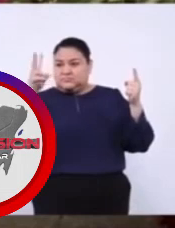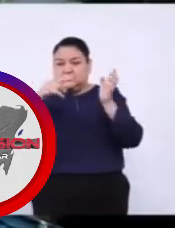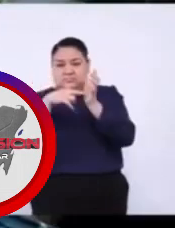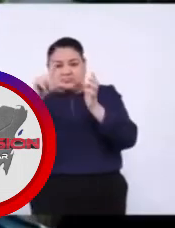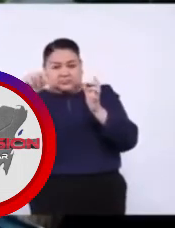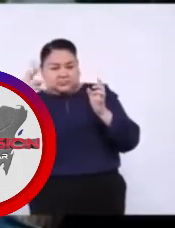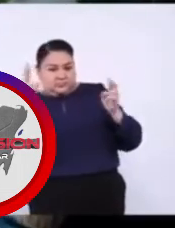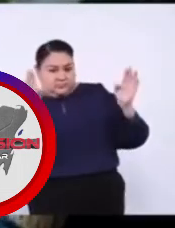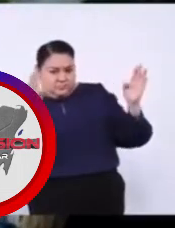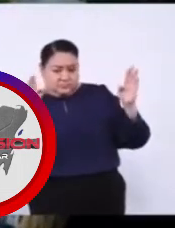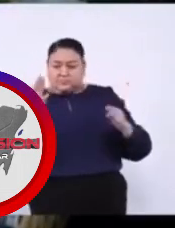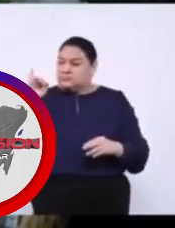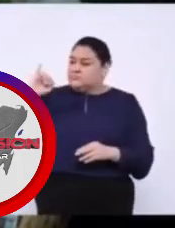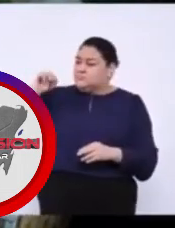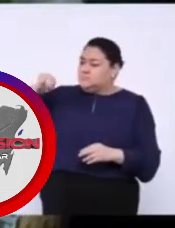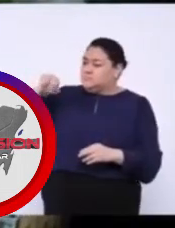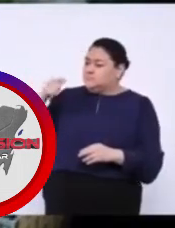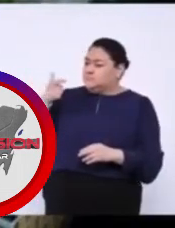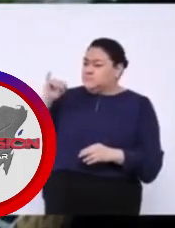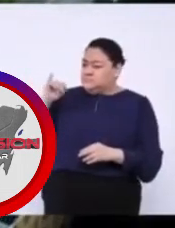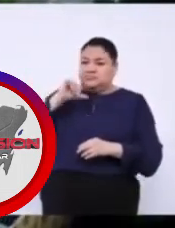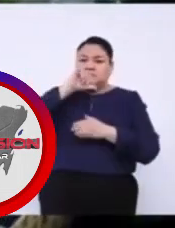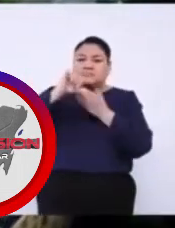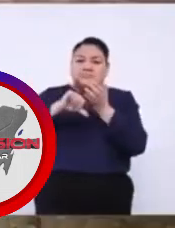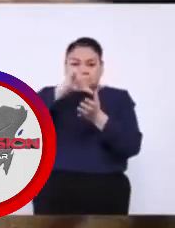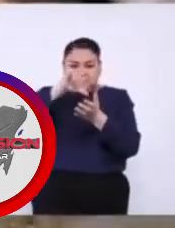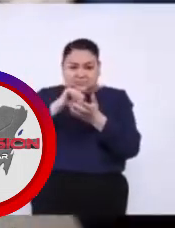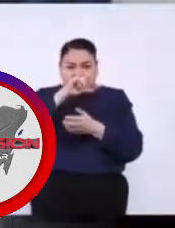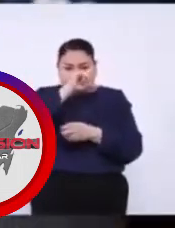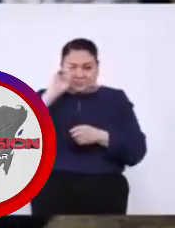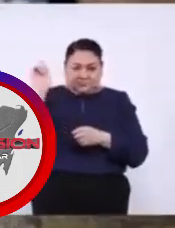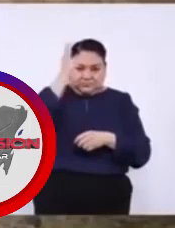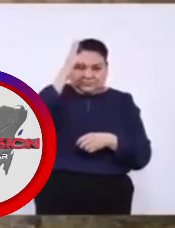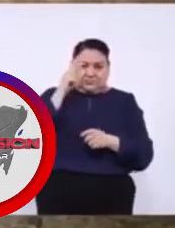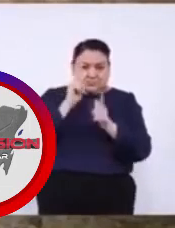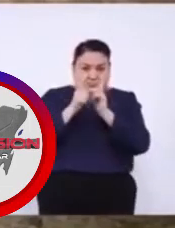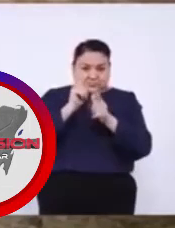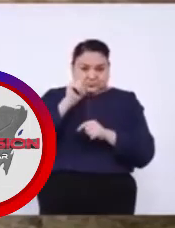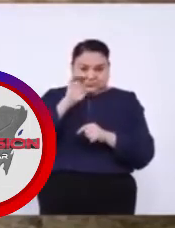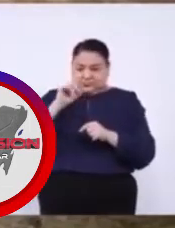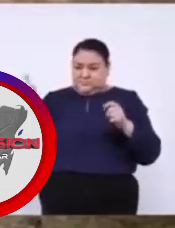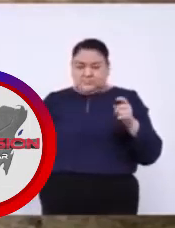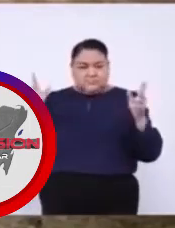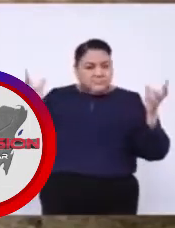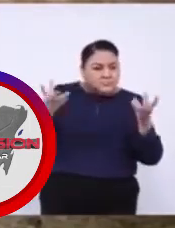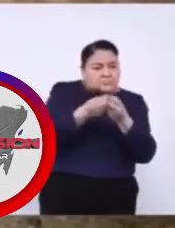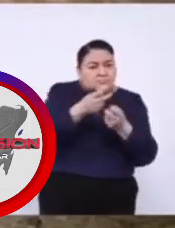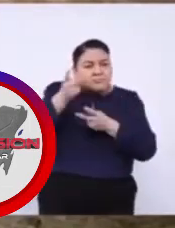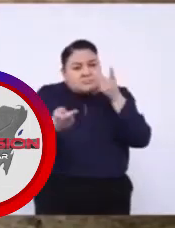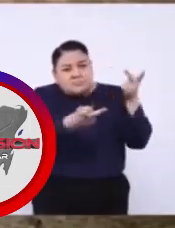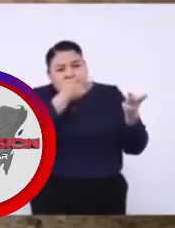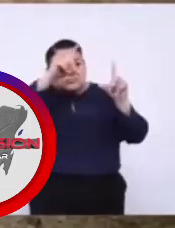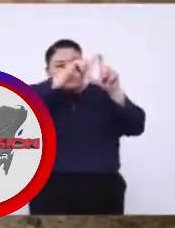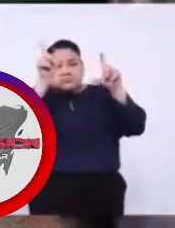por estas enfermedades crónico-degenerativas. El porcentaje de mujeres con diabetes aumentó 10.9%